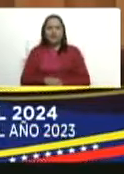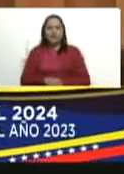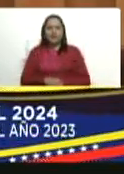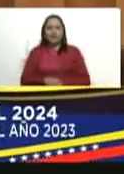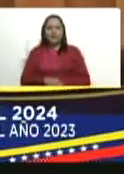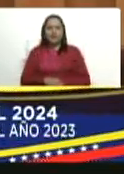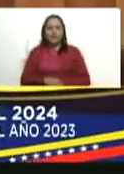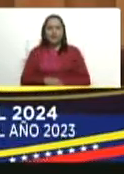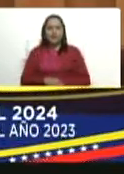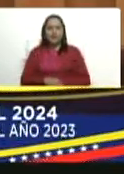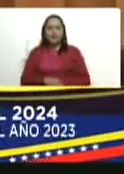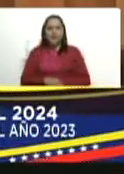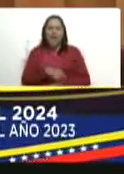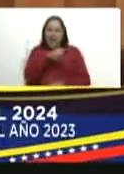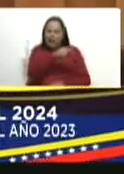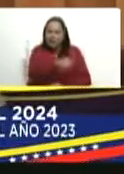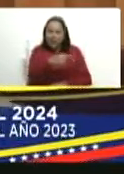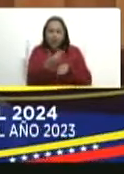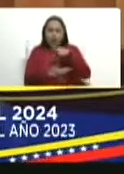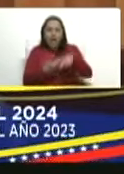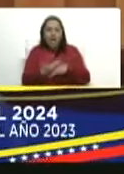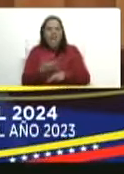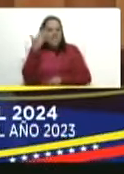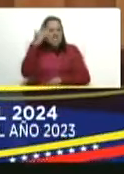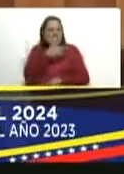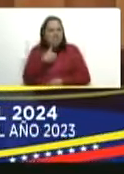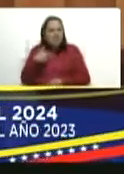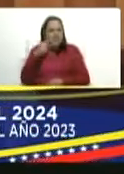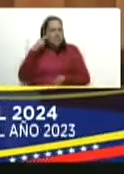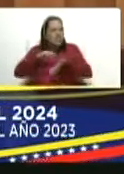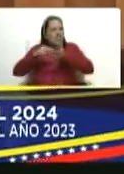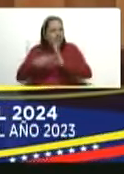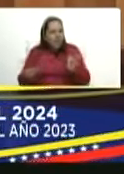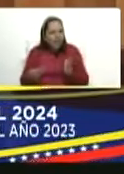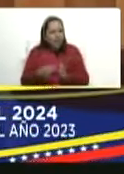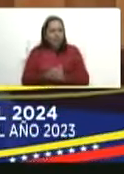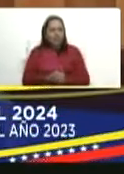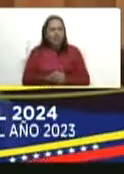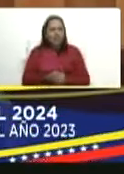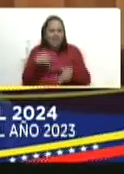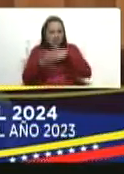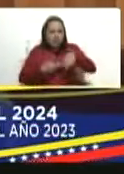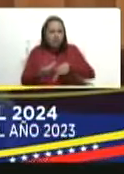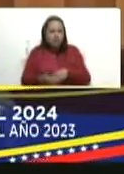Allí una rebelión. ¿Quieren saber qué es una rebelión?